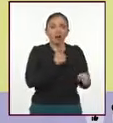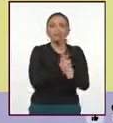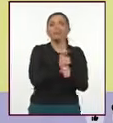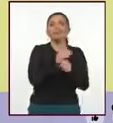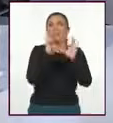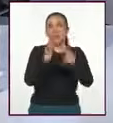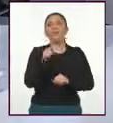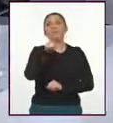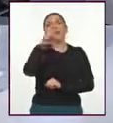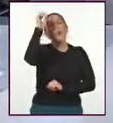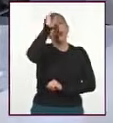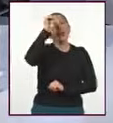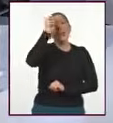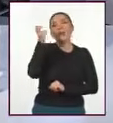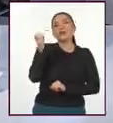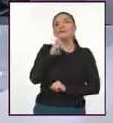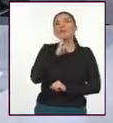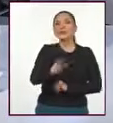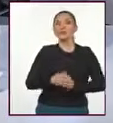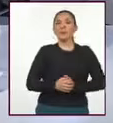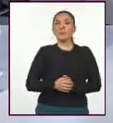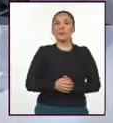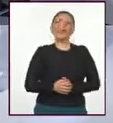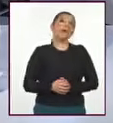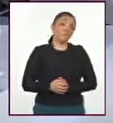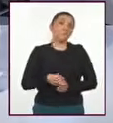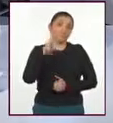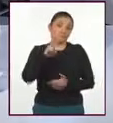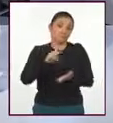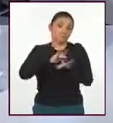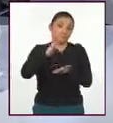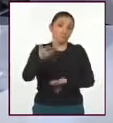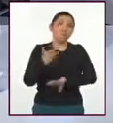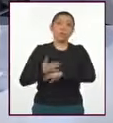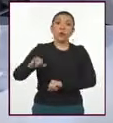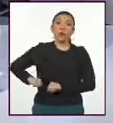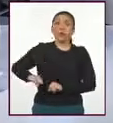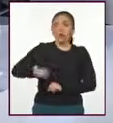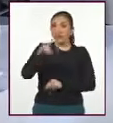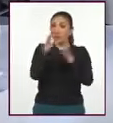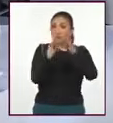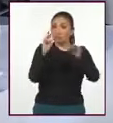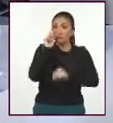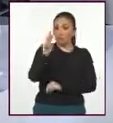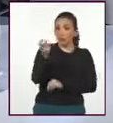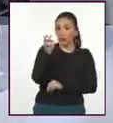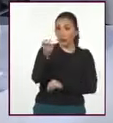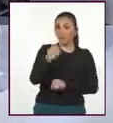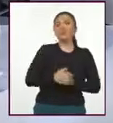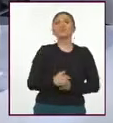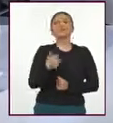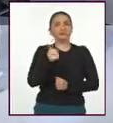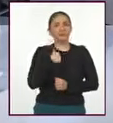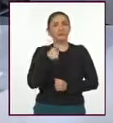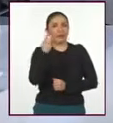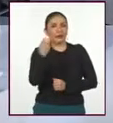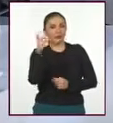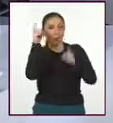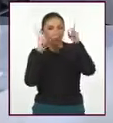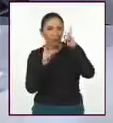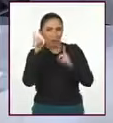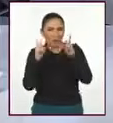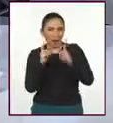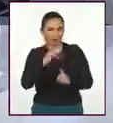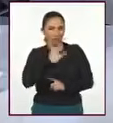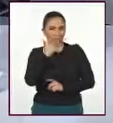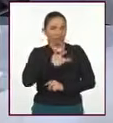estos resultados, doctor? Gracias. Es muy interesante lo que está saliendo ahí. Yo tengo un poco ahí como de duda de, bueno, es preocupante,